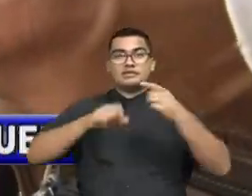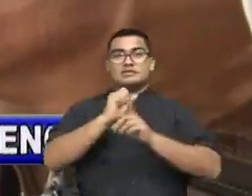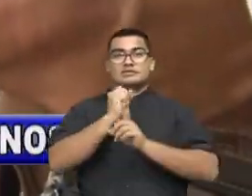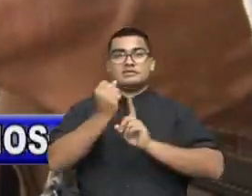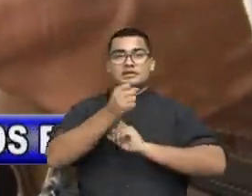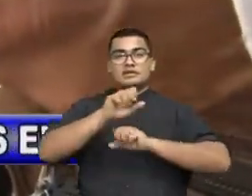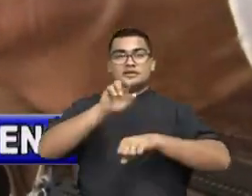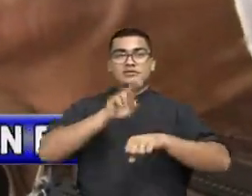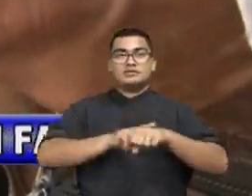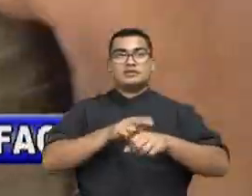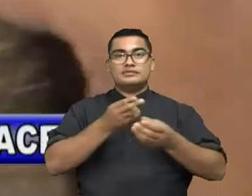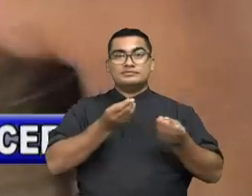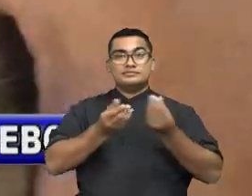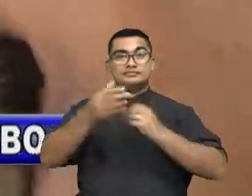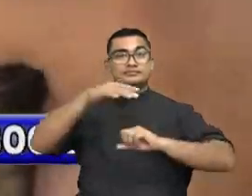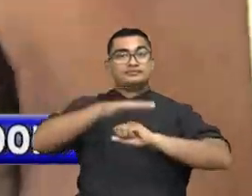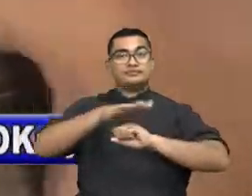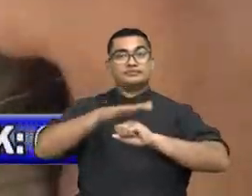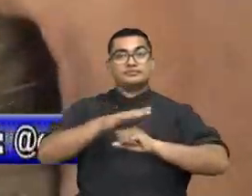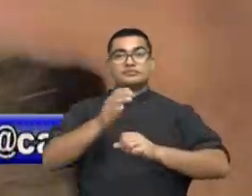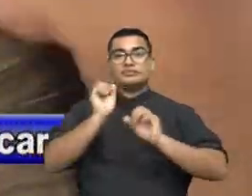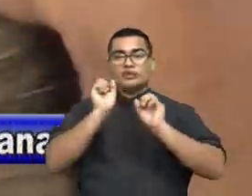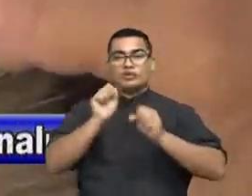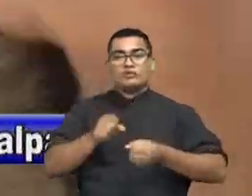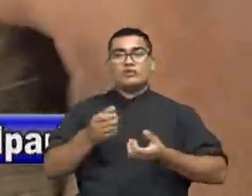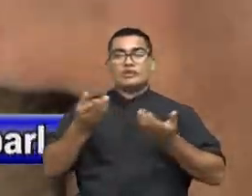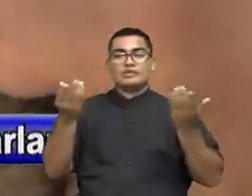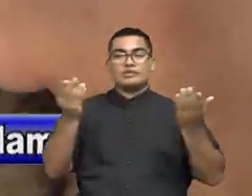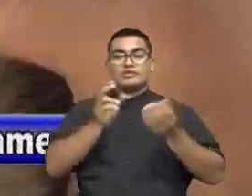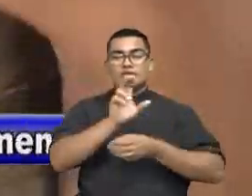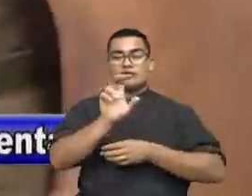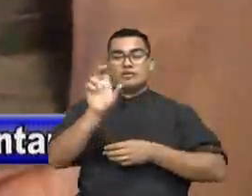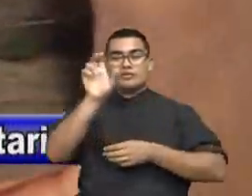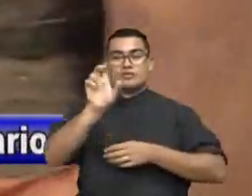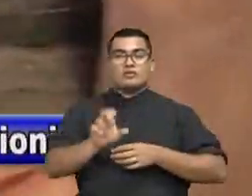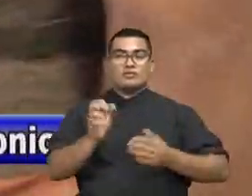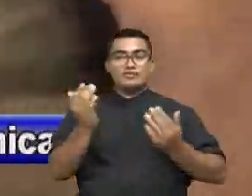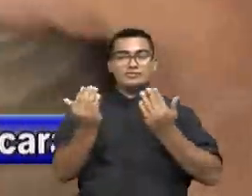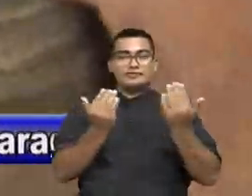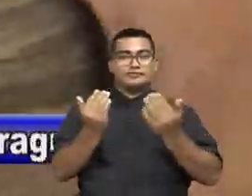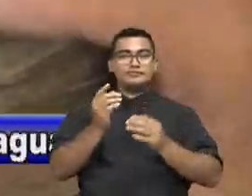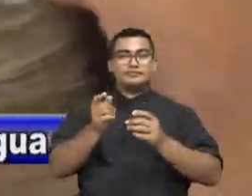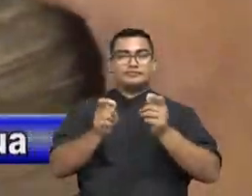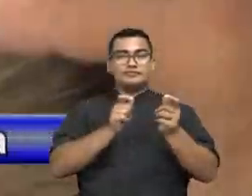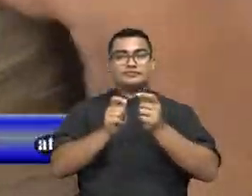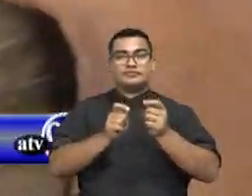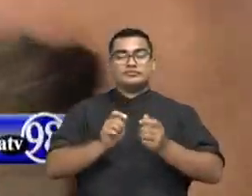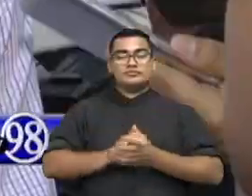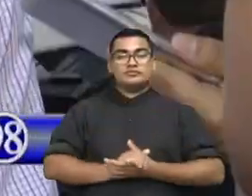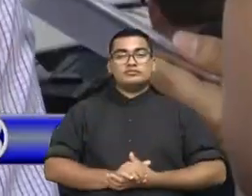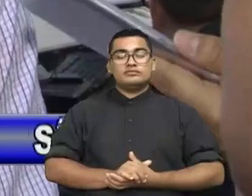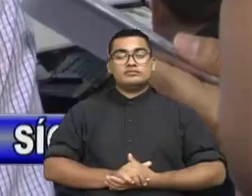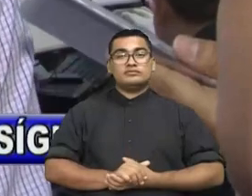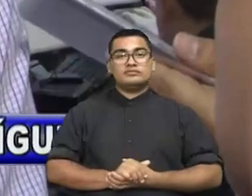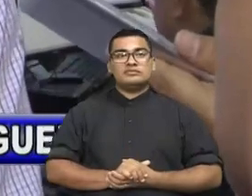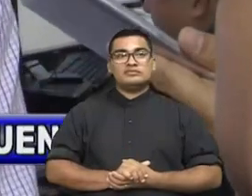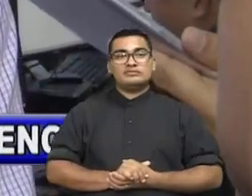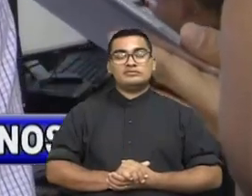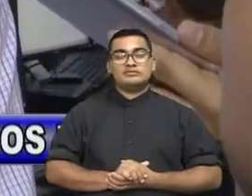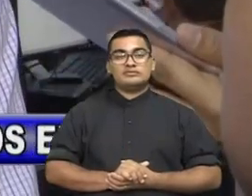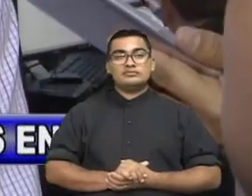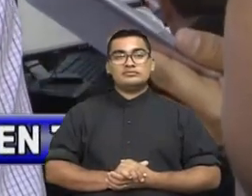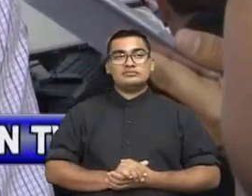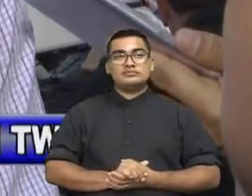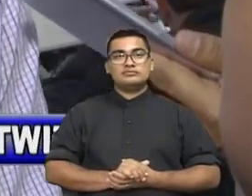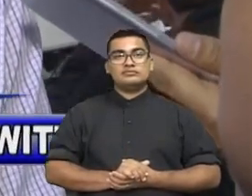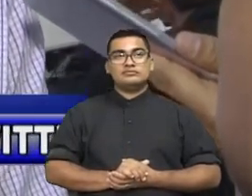Nacional, esto fortalecerá el poder adquisitivo del Córdoba ante el dólar. Al producirse una